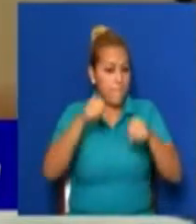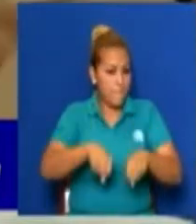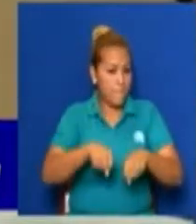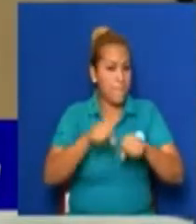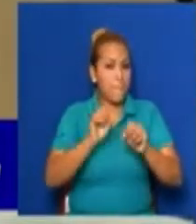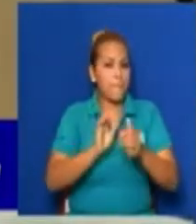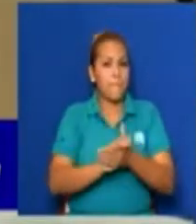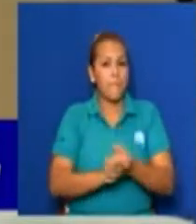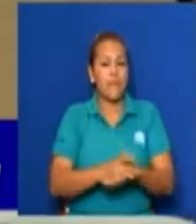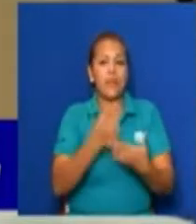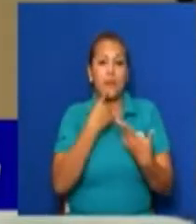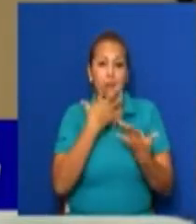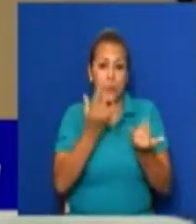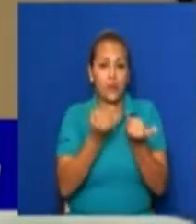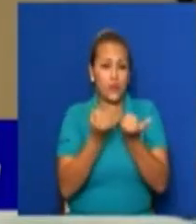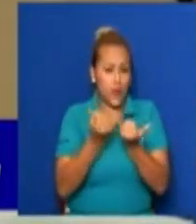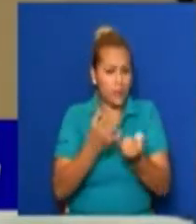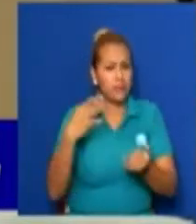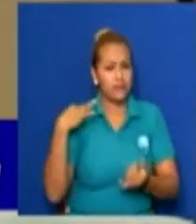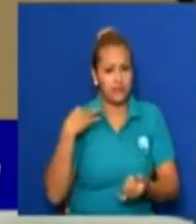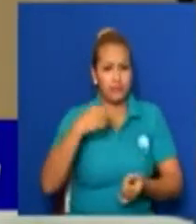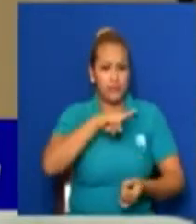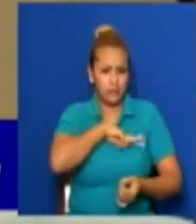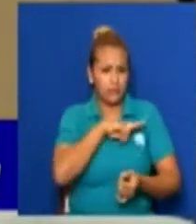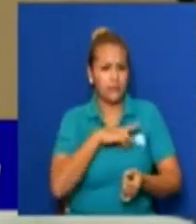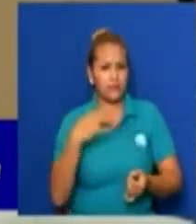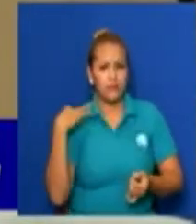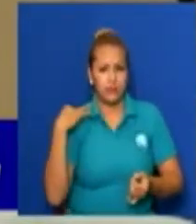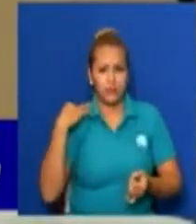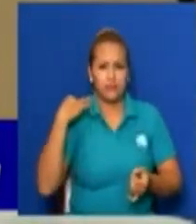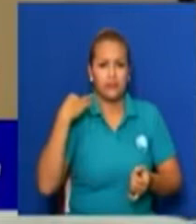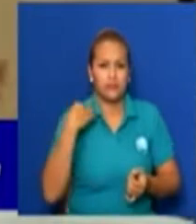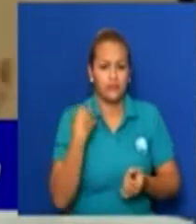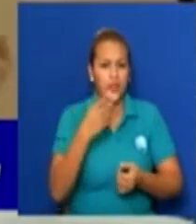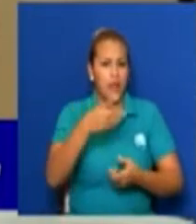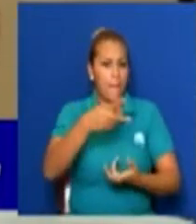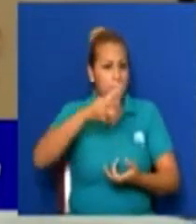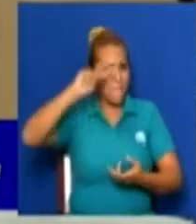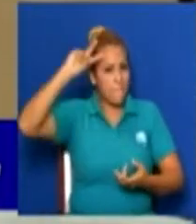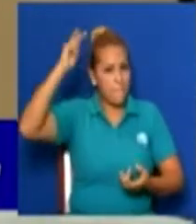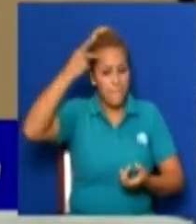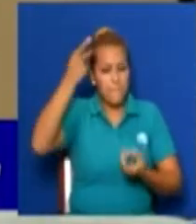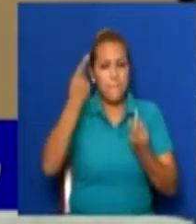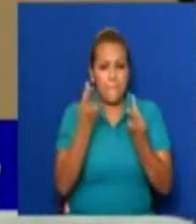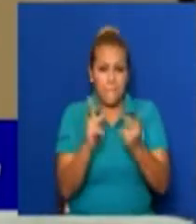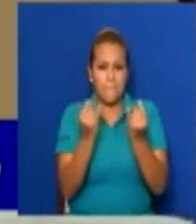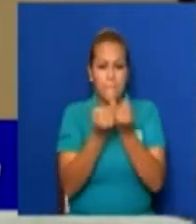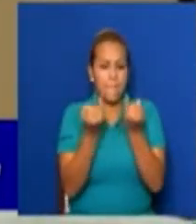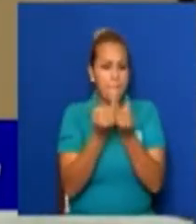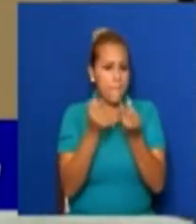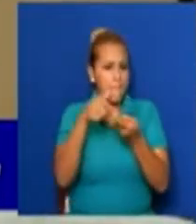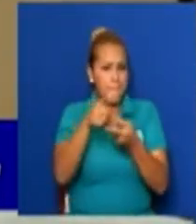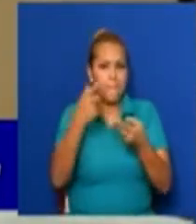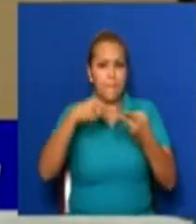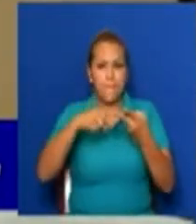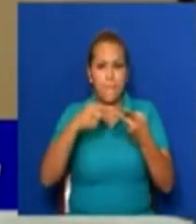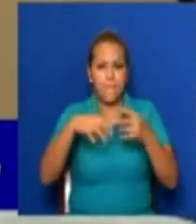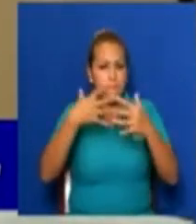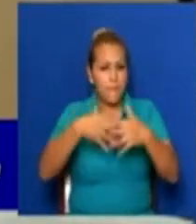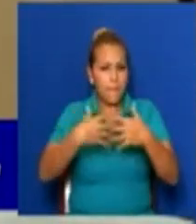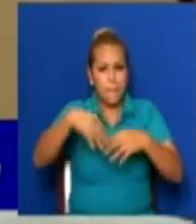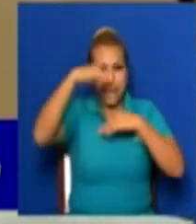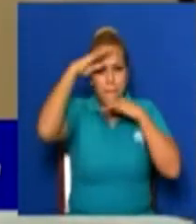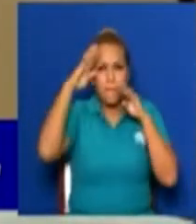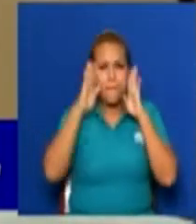hay voluntad política, hay voluntad laboral por parte de la empresa privada, por parte del